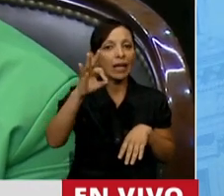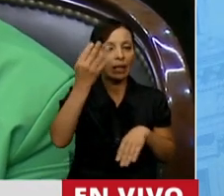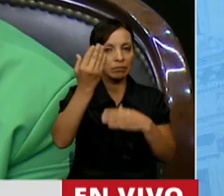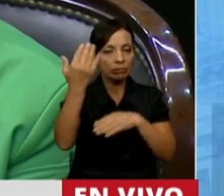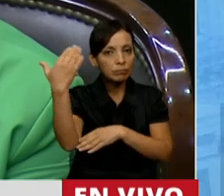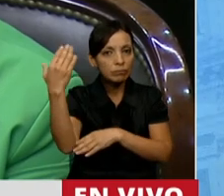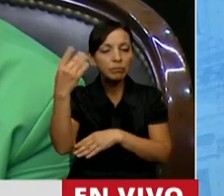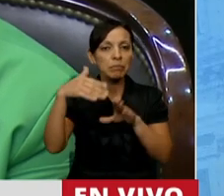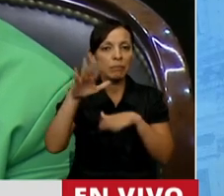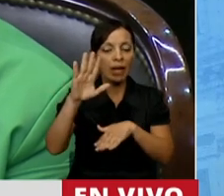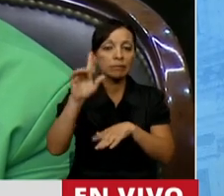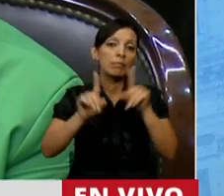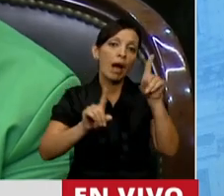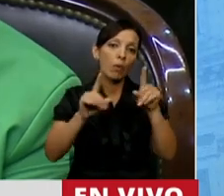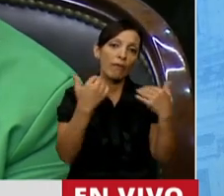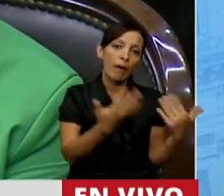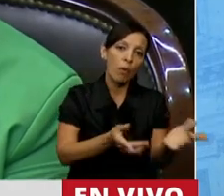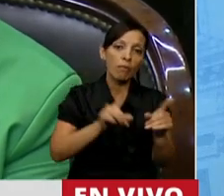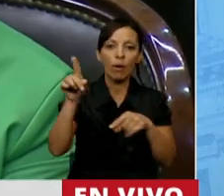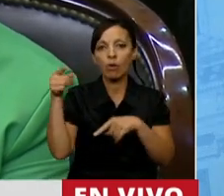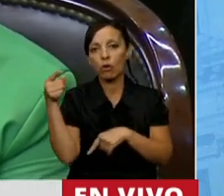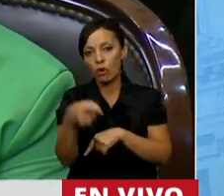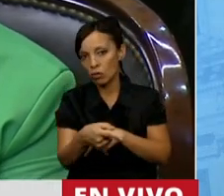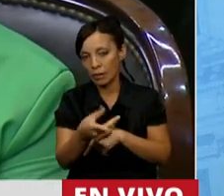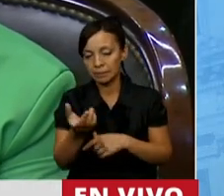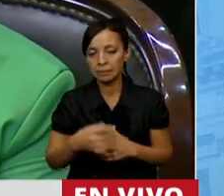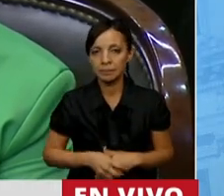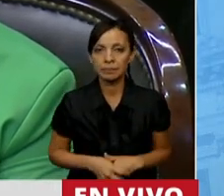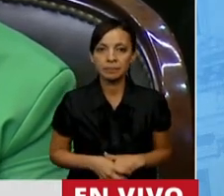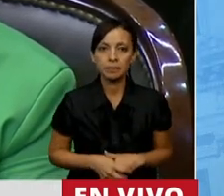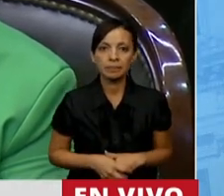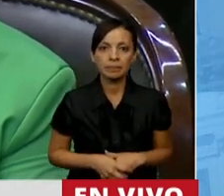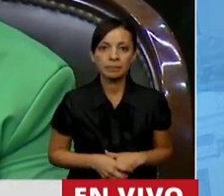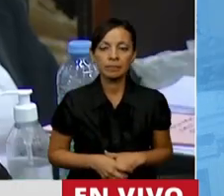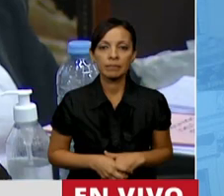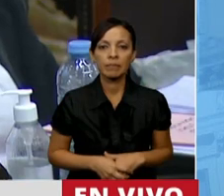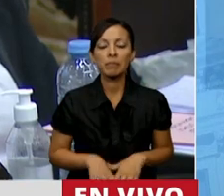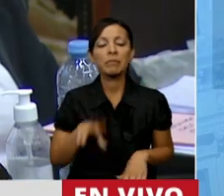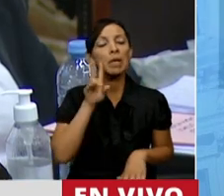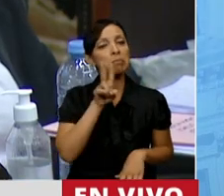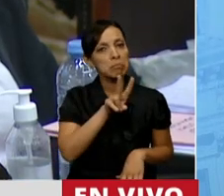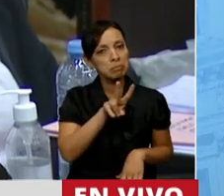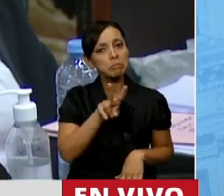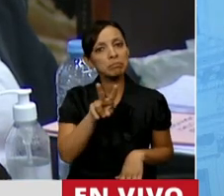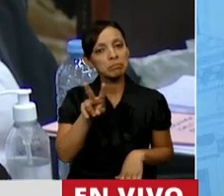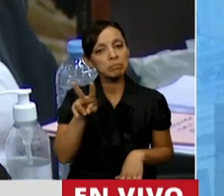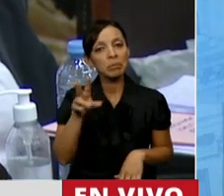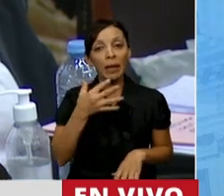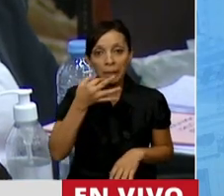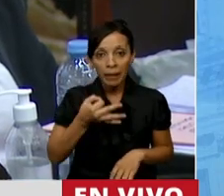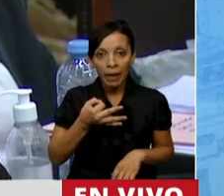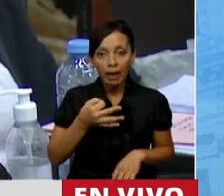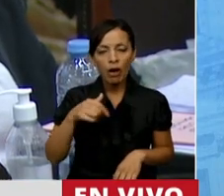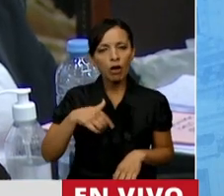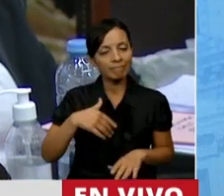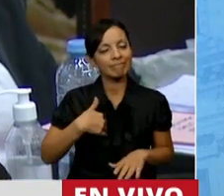expositores, tanto a favor o en contra de una y otra posición. Después de haberlos escuchado, la verdad,